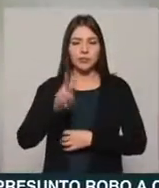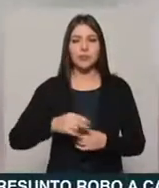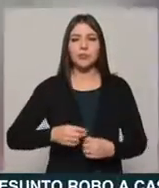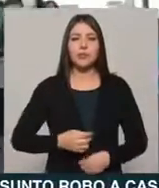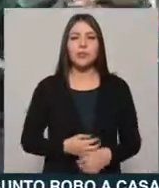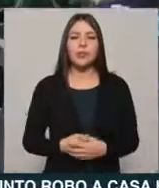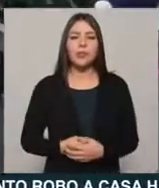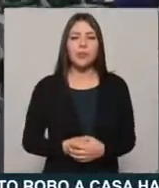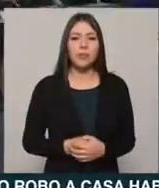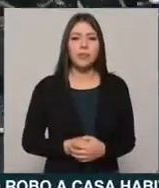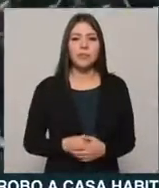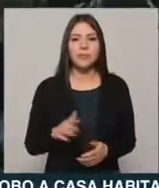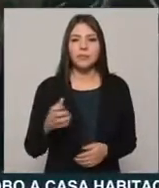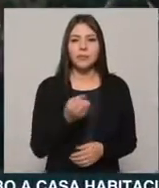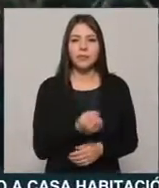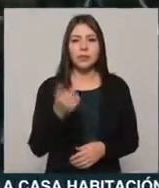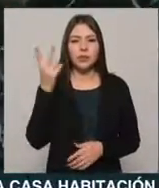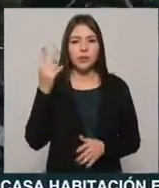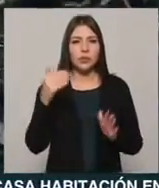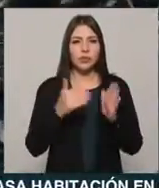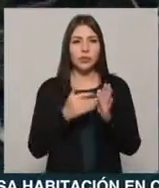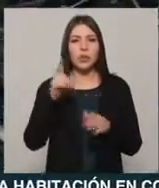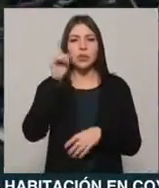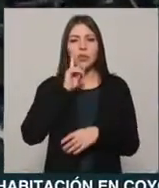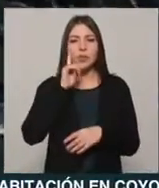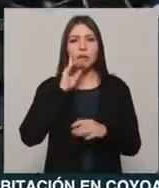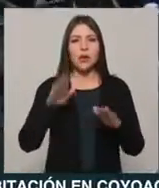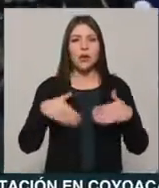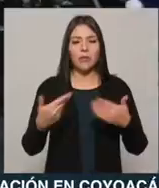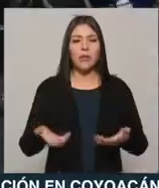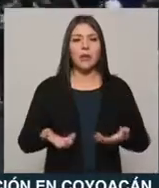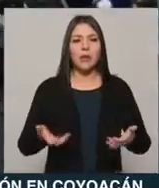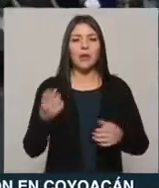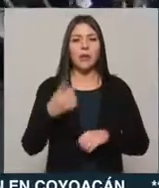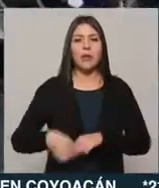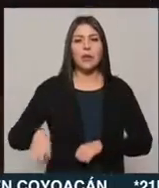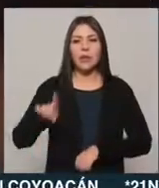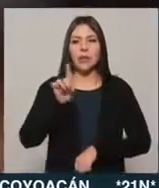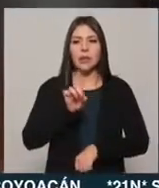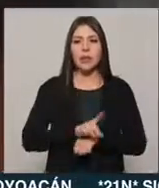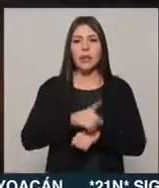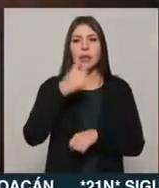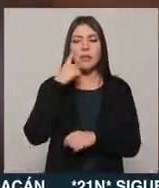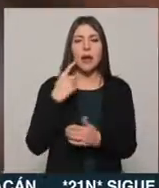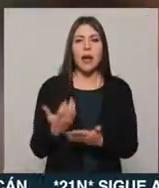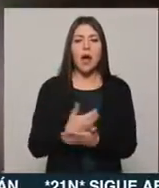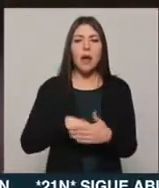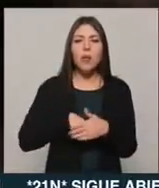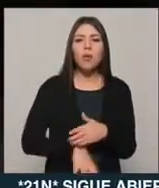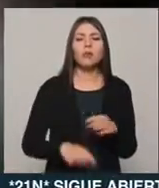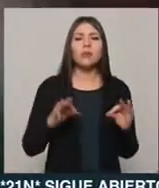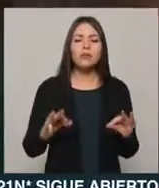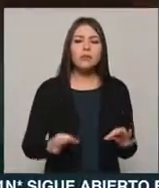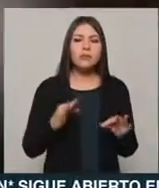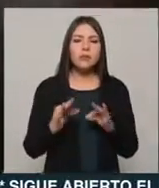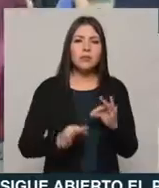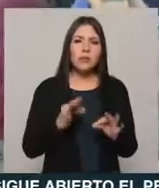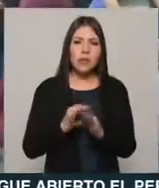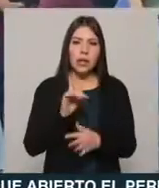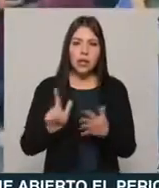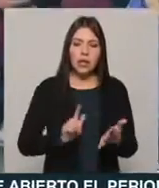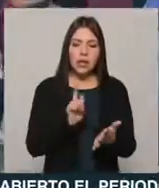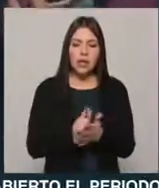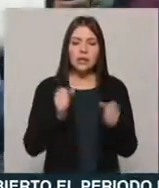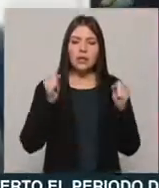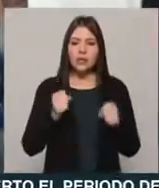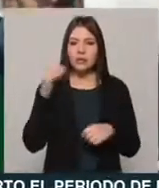Alrededor de 2.000 mujeres tomaron las calles de la capital del país en el marco del Día de Acción Global por el Aborto Legal, Seguro y Gratuito.